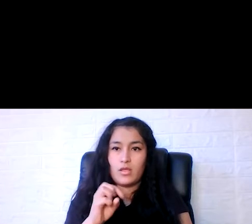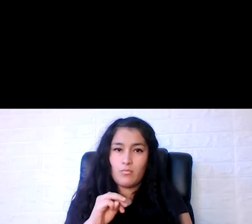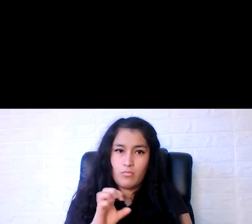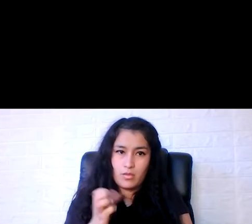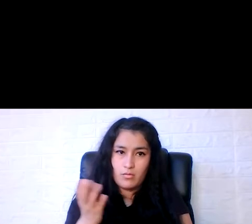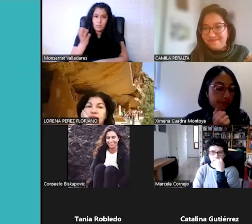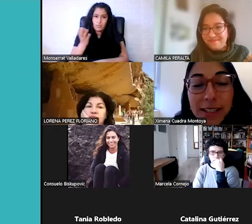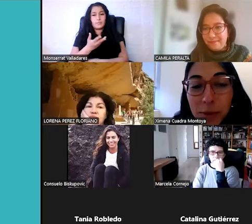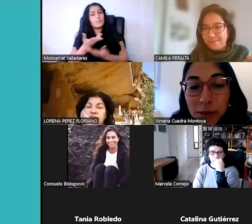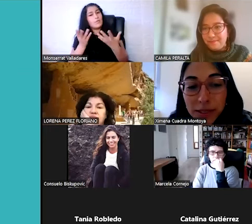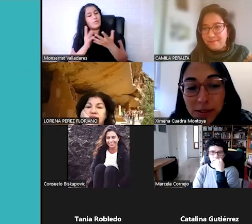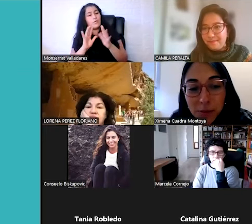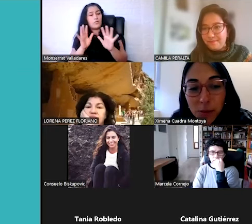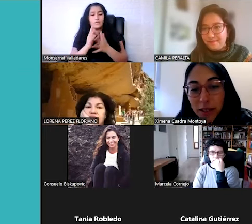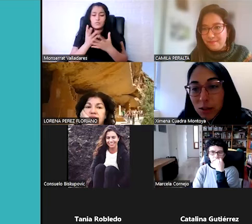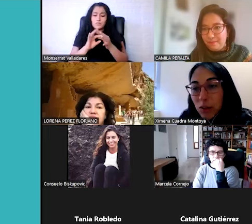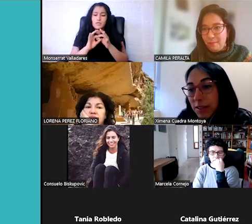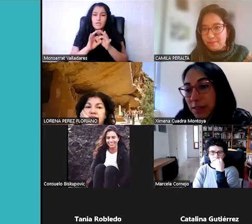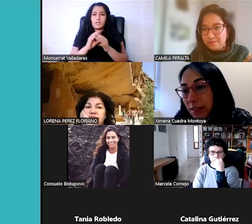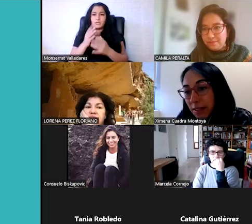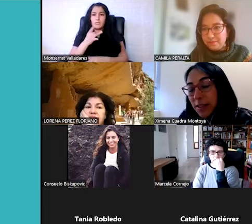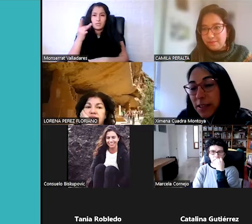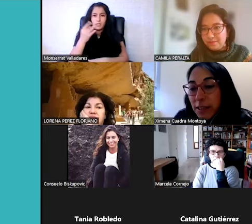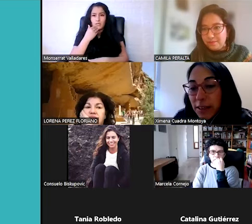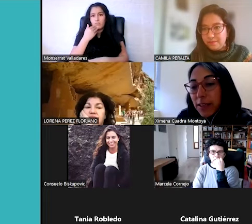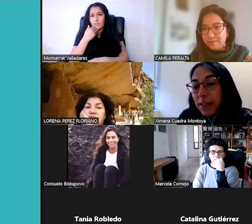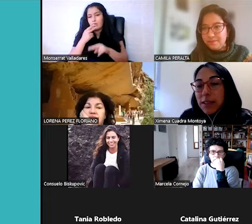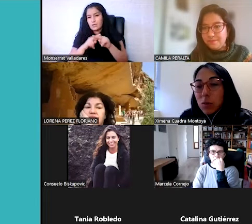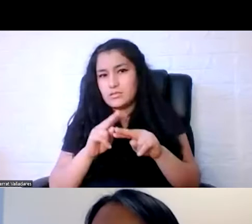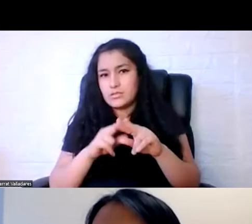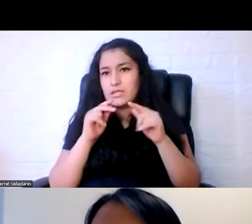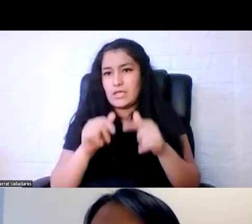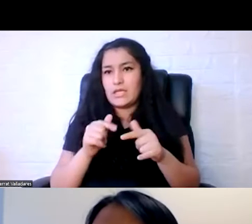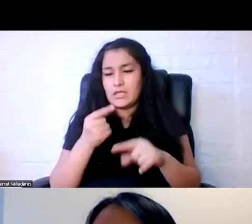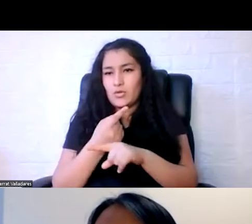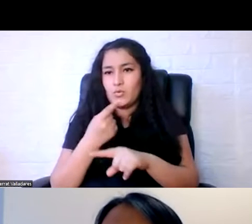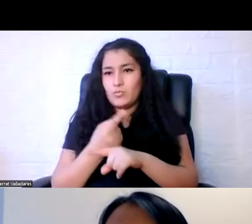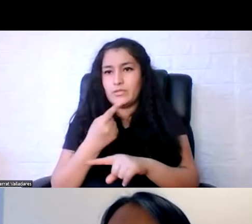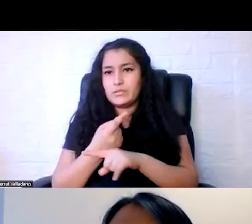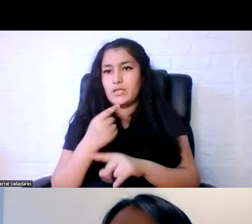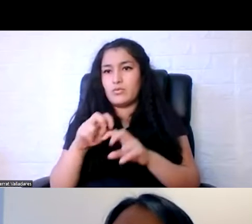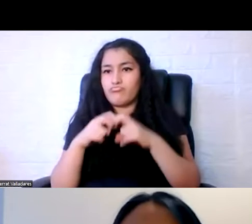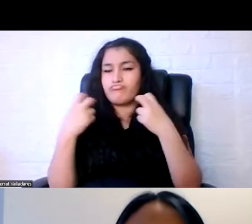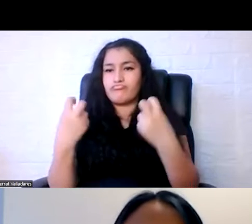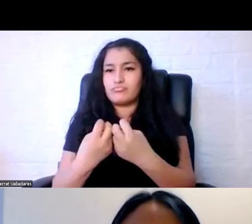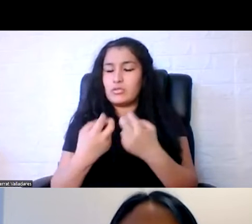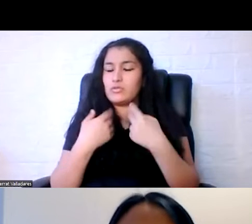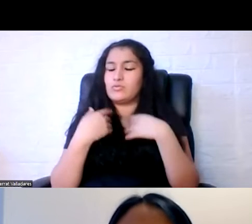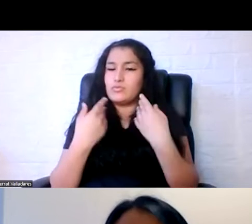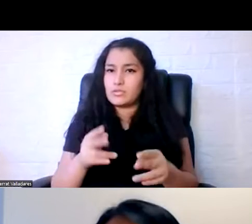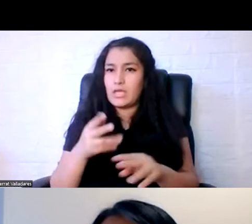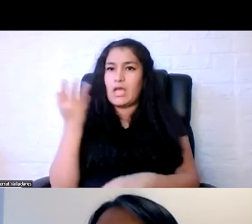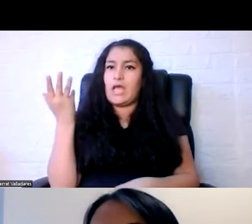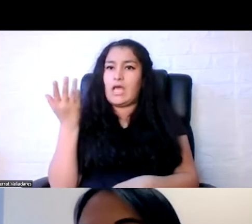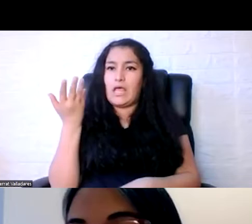Hola, bueno, muchas gracias por la invitación y por la gestión de esta serie de conversatorios. He estado en varias instancias ya, no